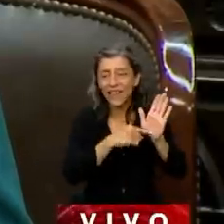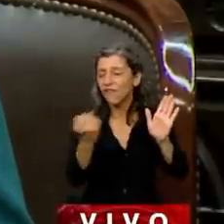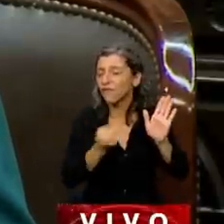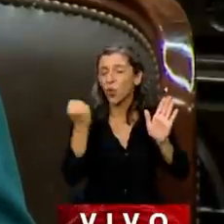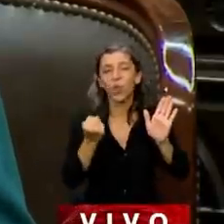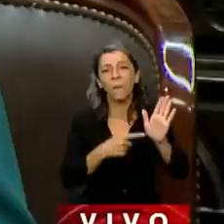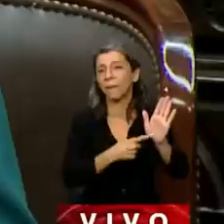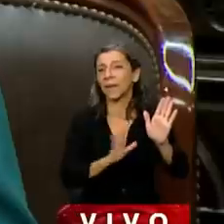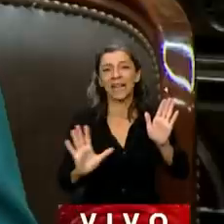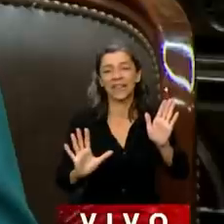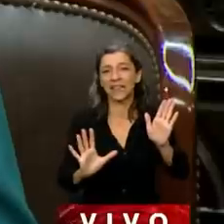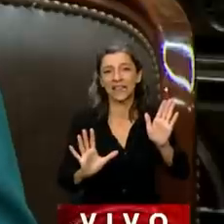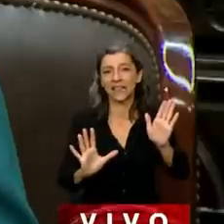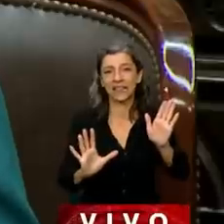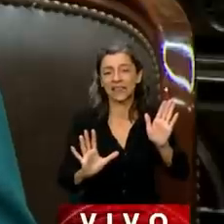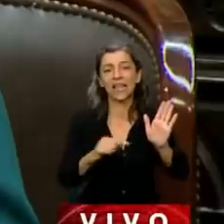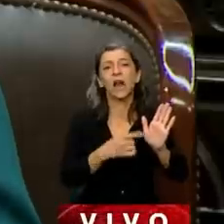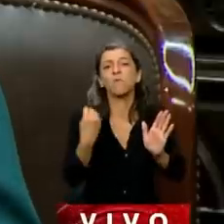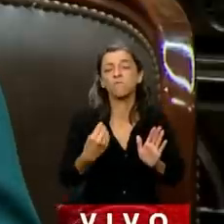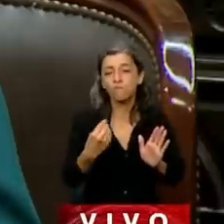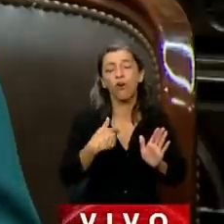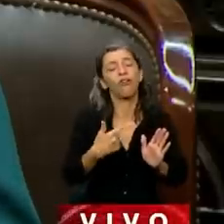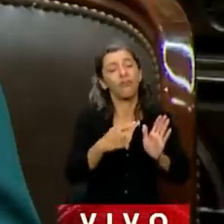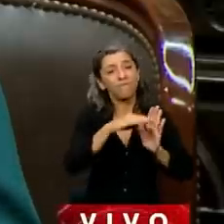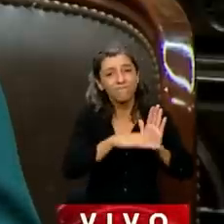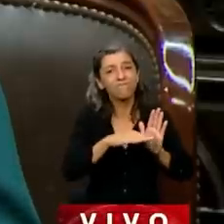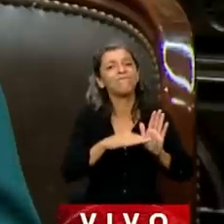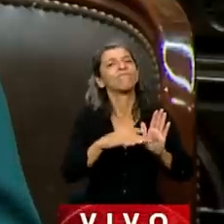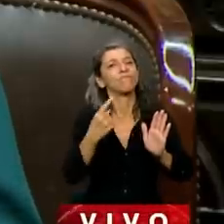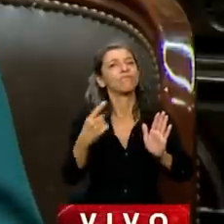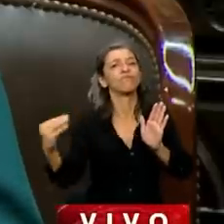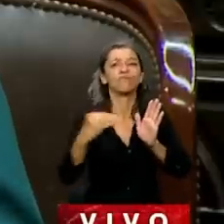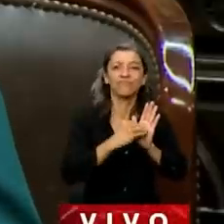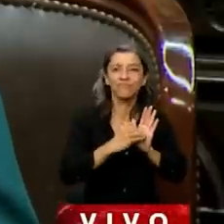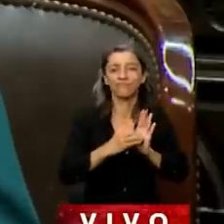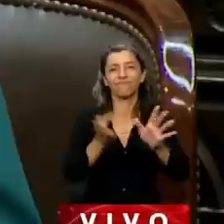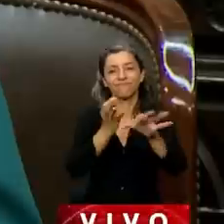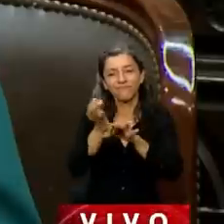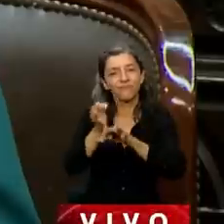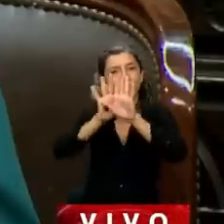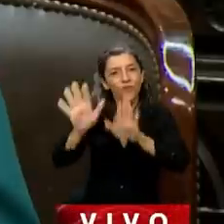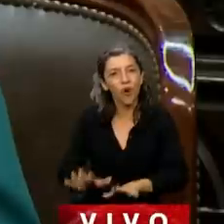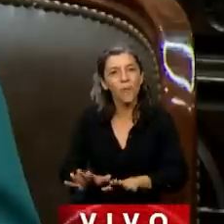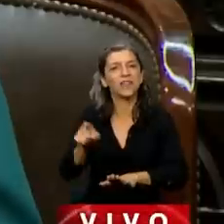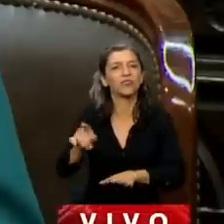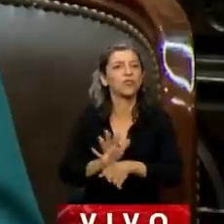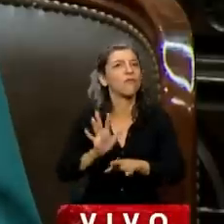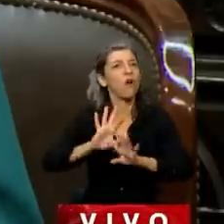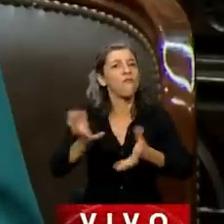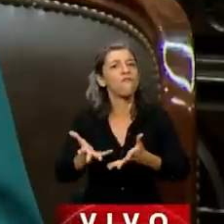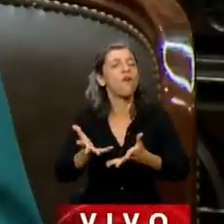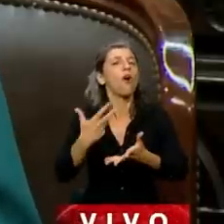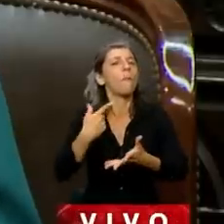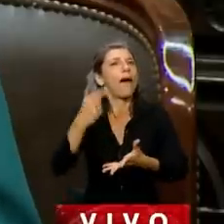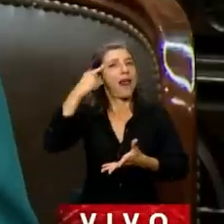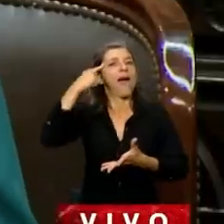haciendo, se considere la formación como una política de Estado, otorgue una continuidad y